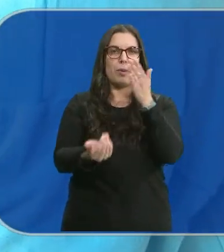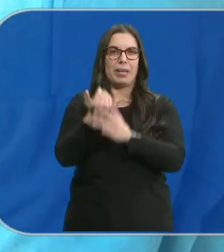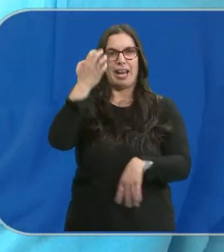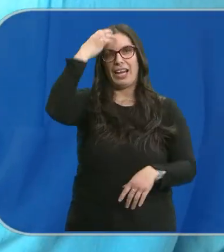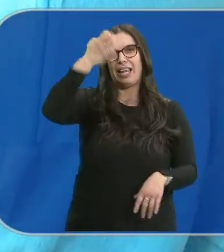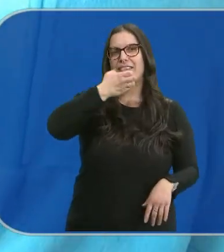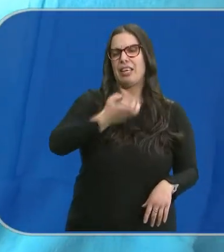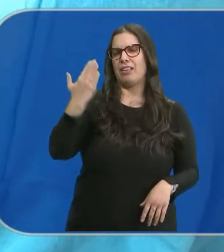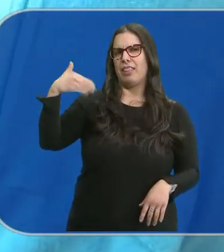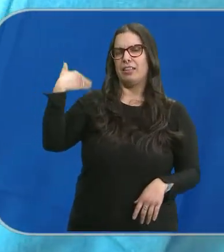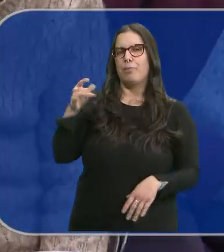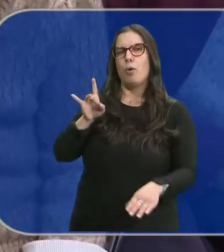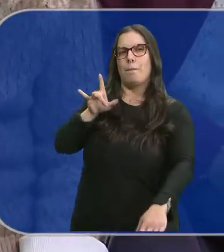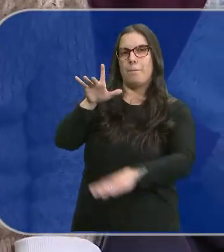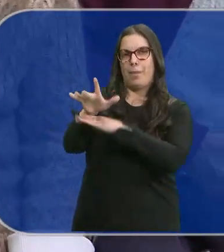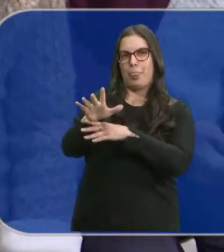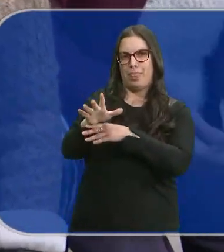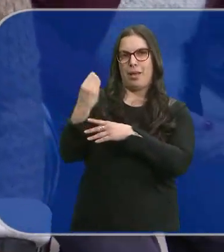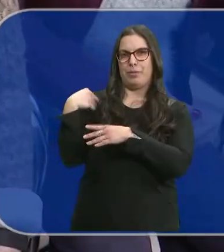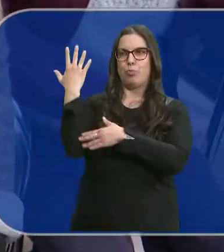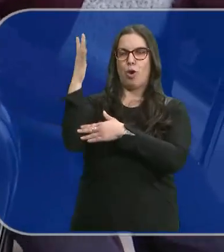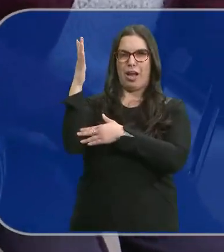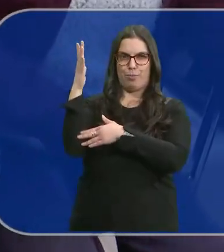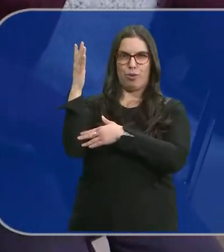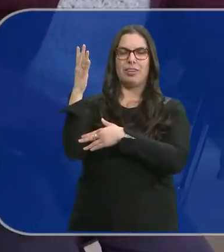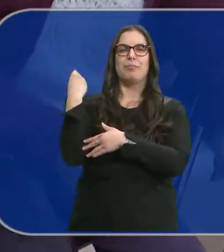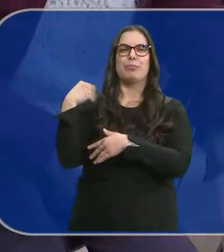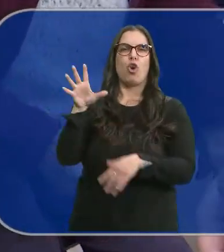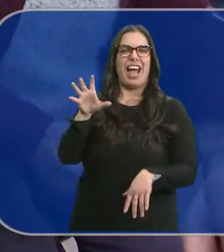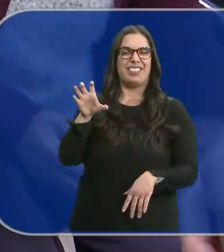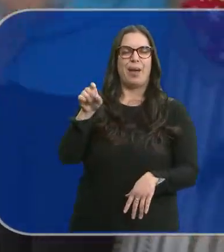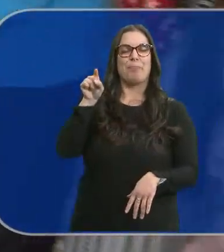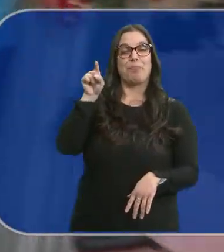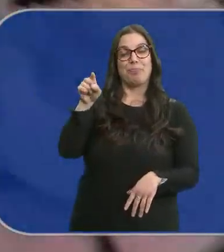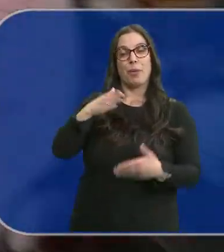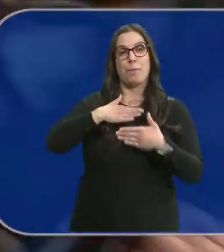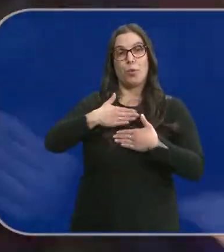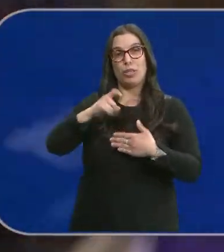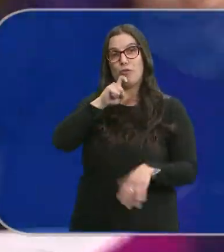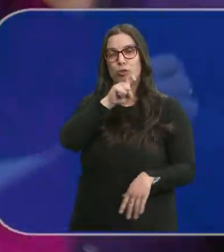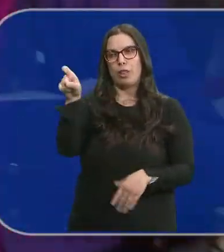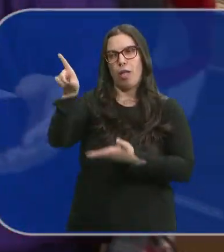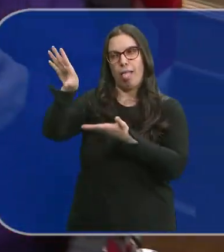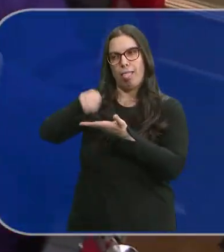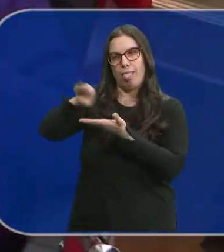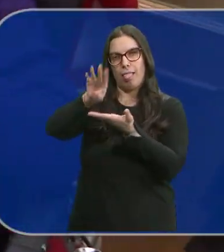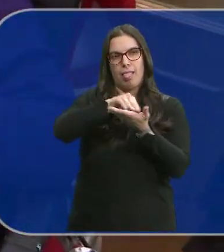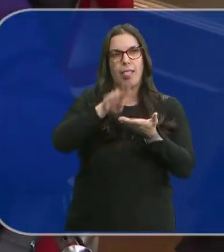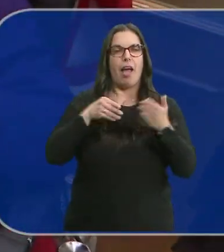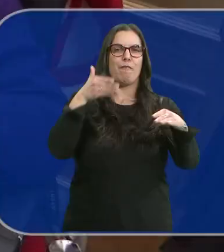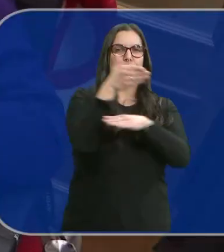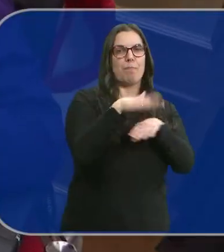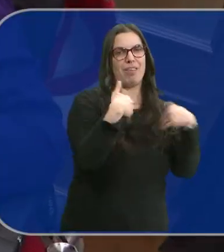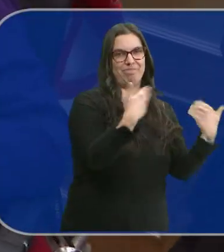hace tiempo sus deseos en su carta en el árbol de los seniors de CaixaBank. Los voluntarios de la fundación tomaron nota y han pasado por la residencia